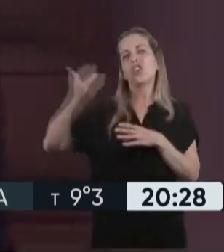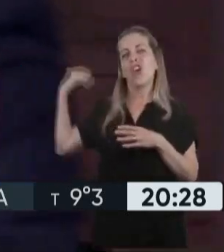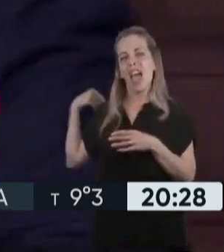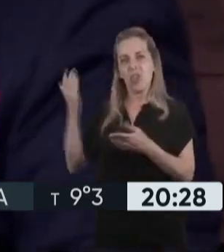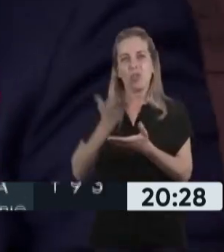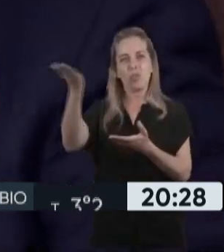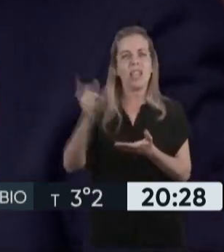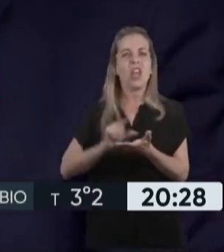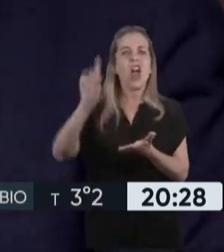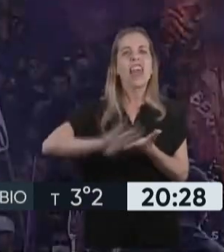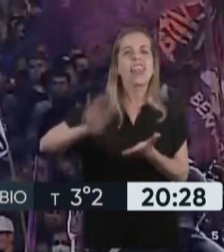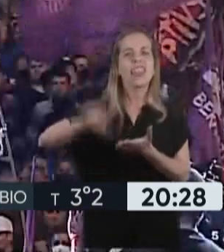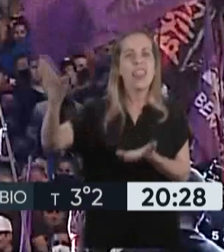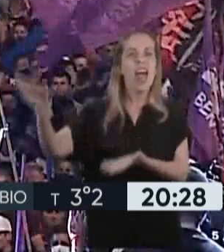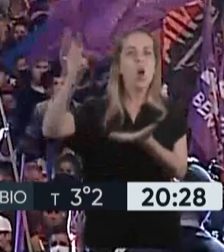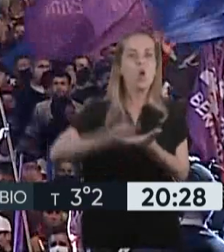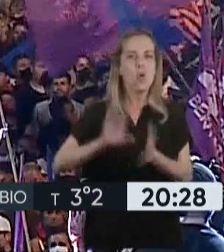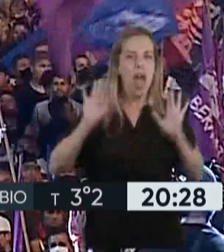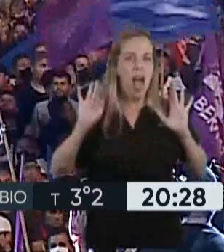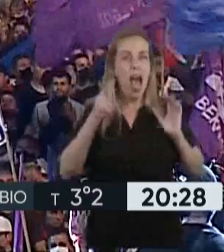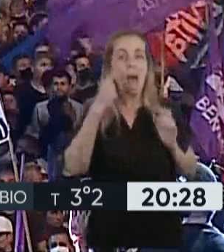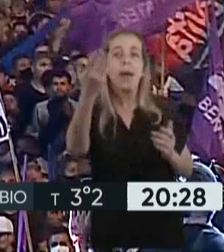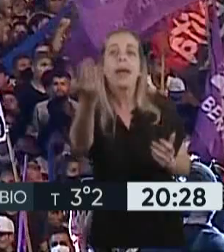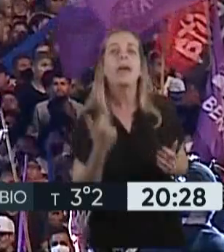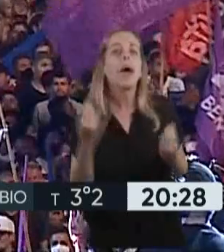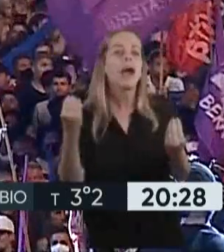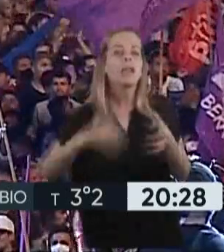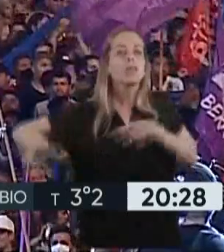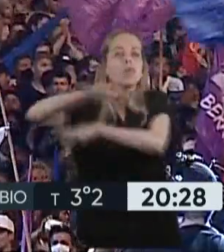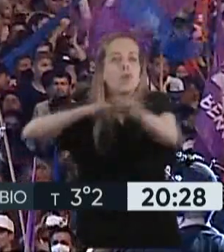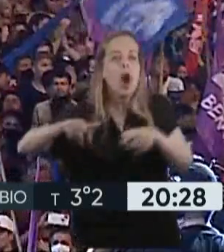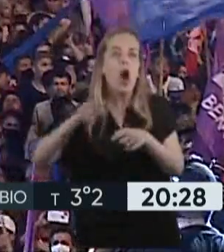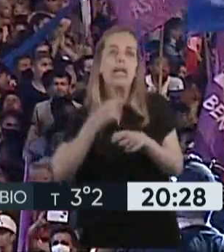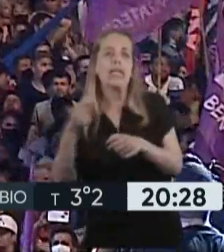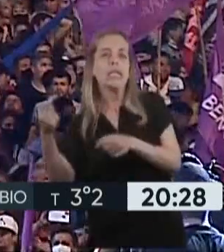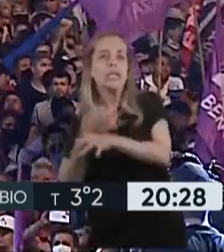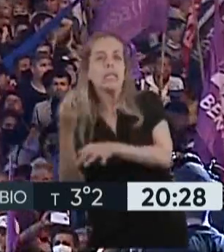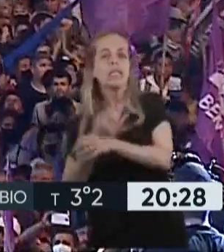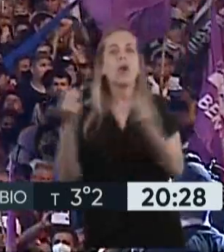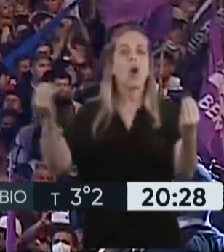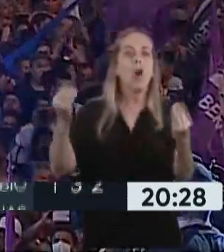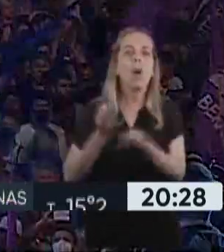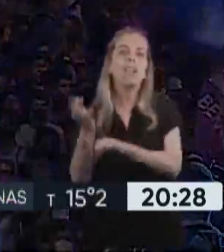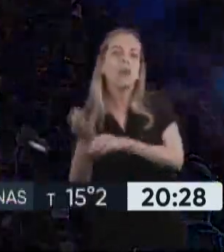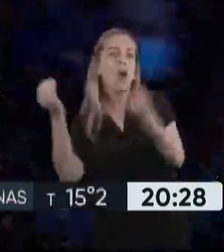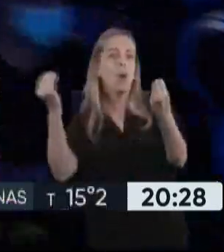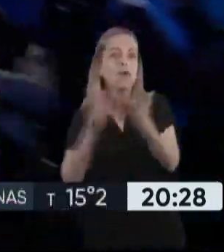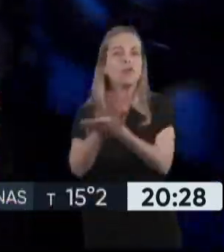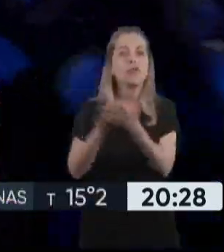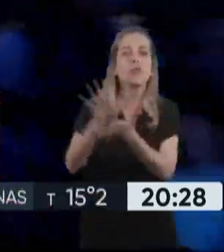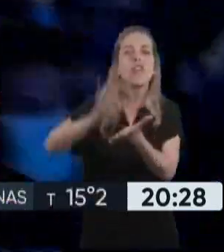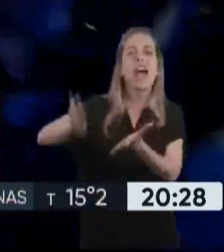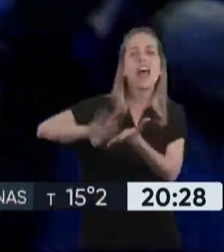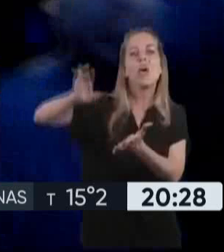atrás, que andan ahora dando cátedra de cómo se sale del problema de la